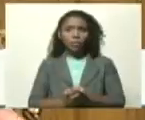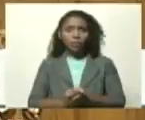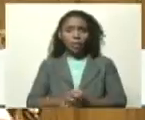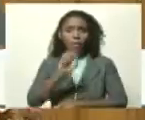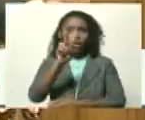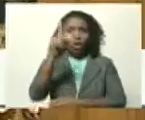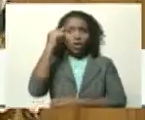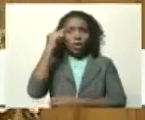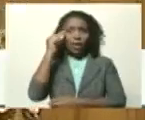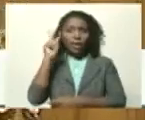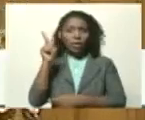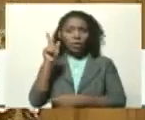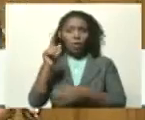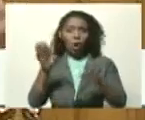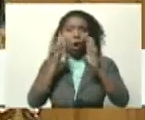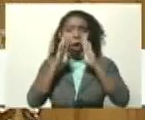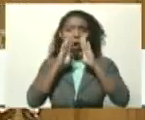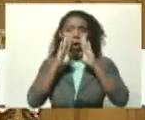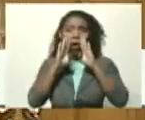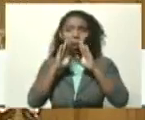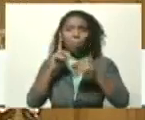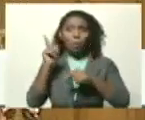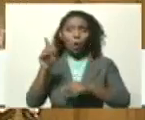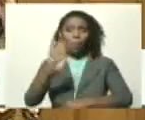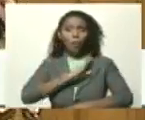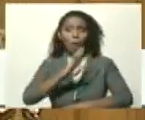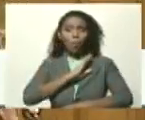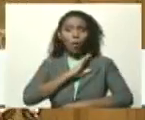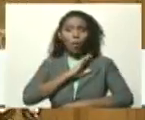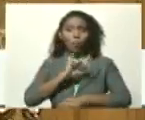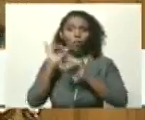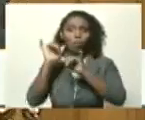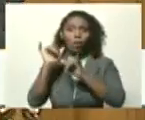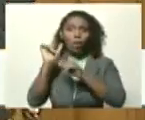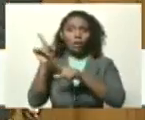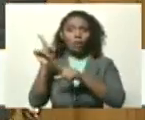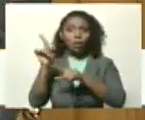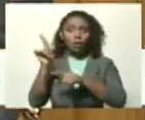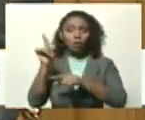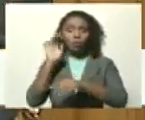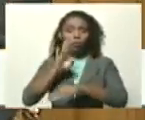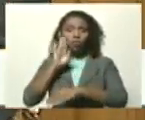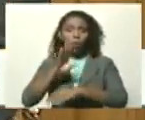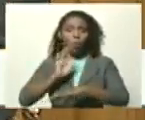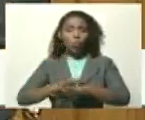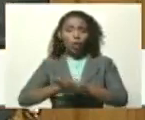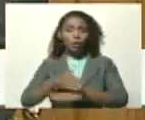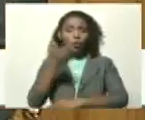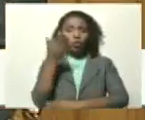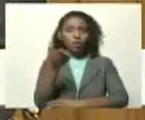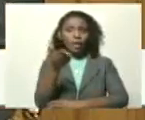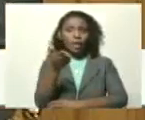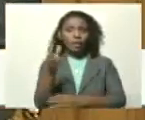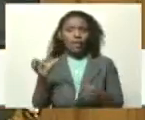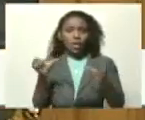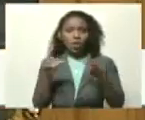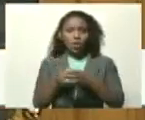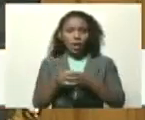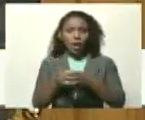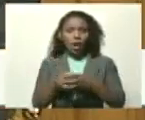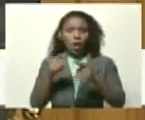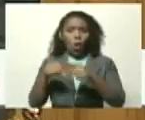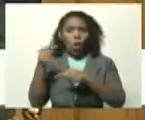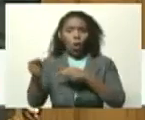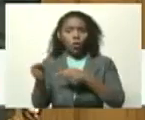2 días y que son confesados por los propios autores de esos delitos. Porque si usted se reúne con